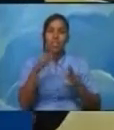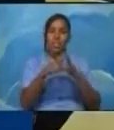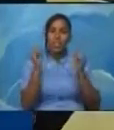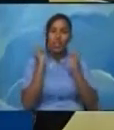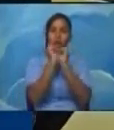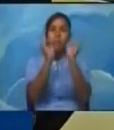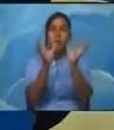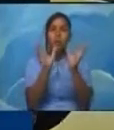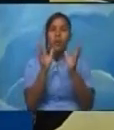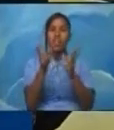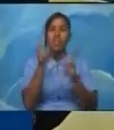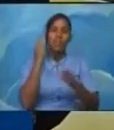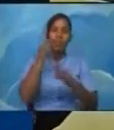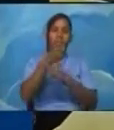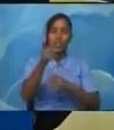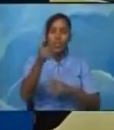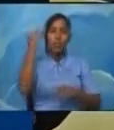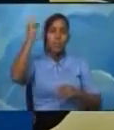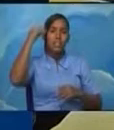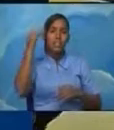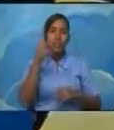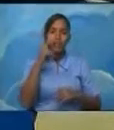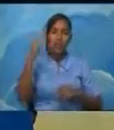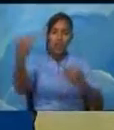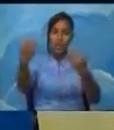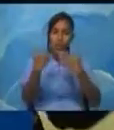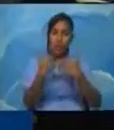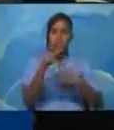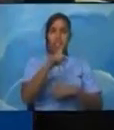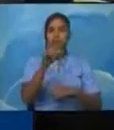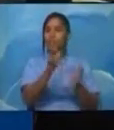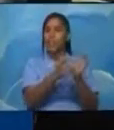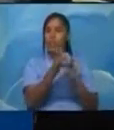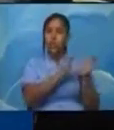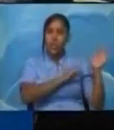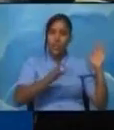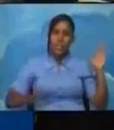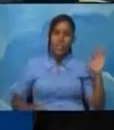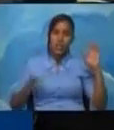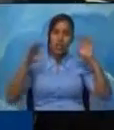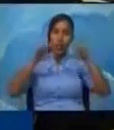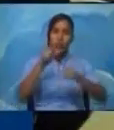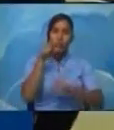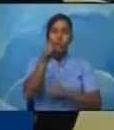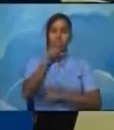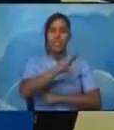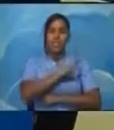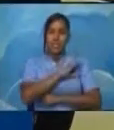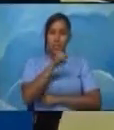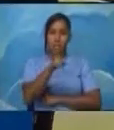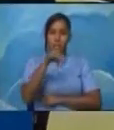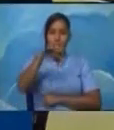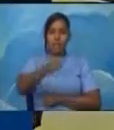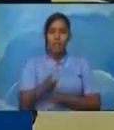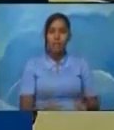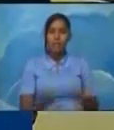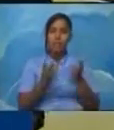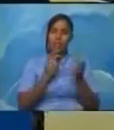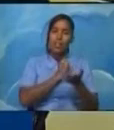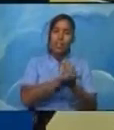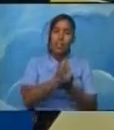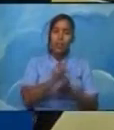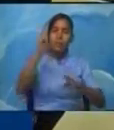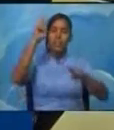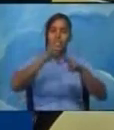las hechicerías que usted pensaba que venían contra usted, Jesucristo lo ha tomado usted para tomarlo, para llevarlo